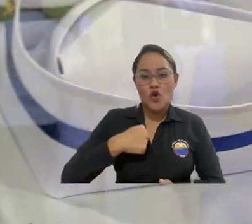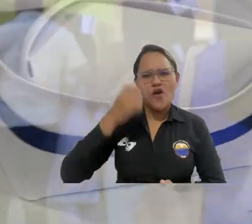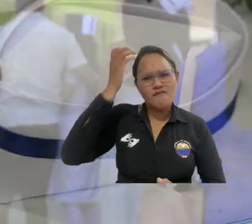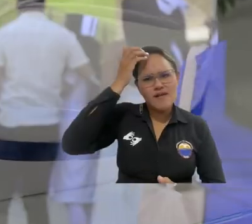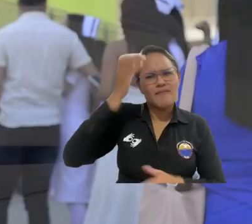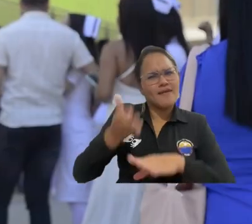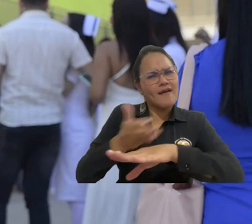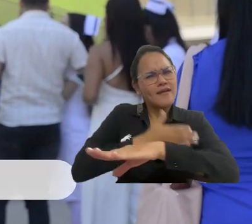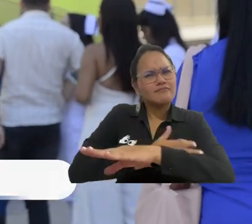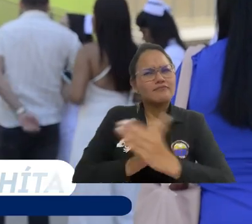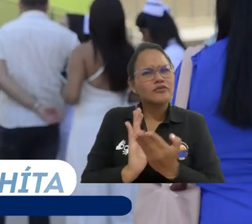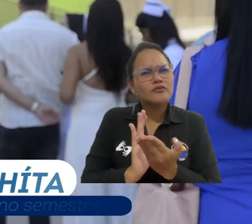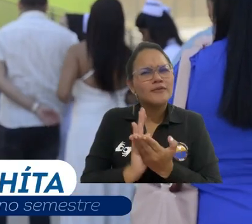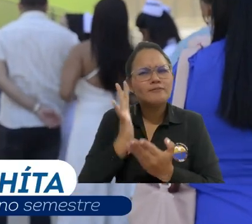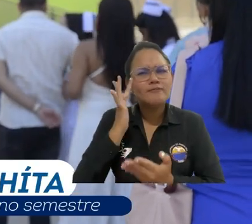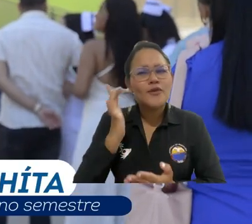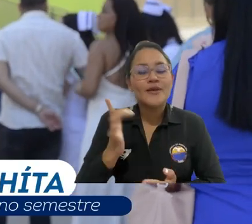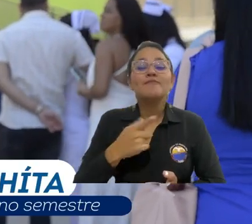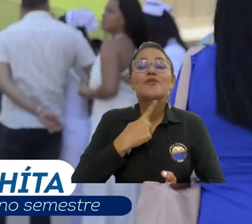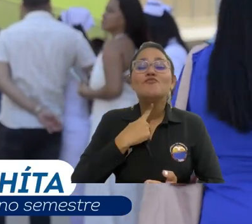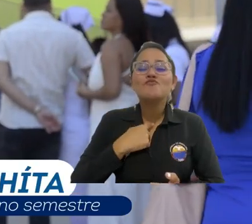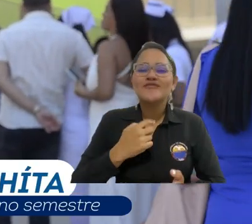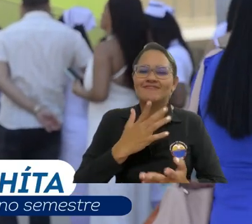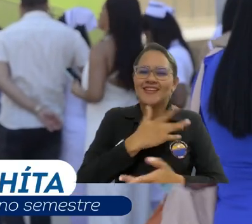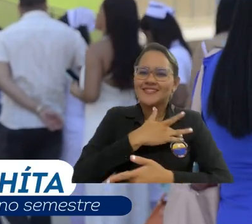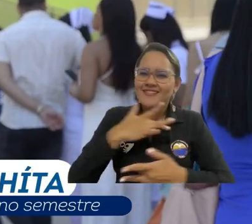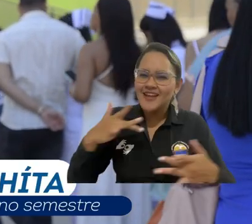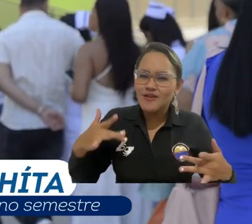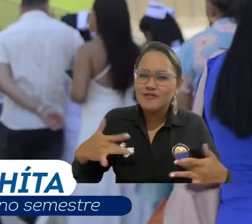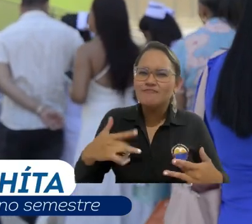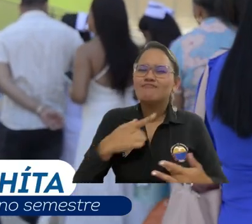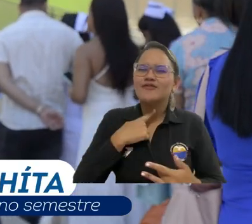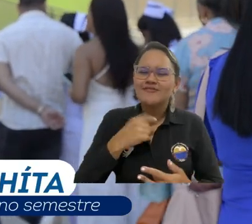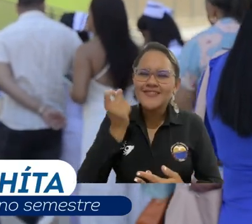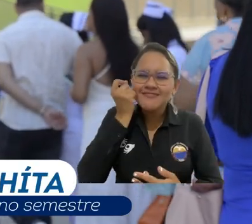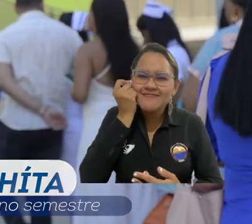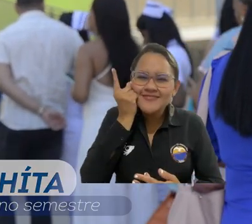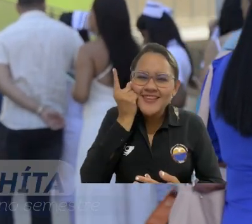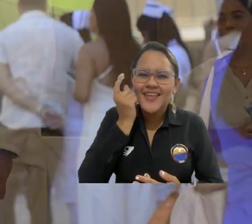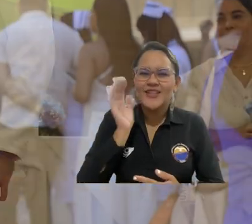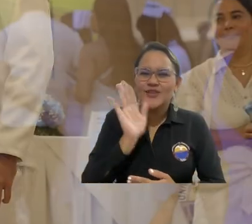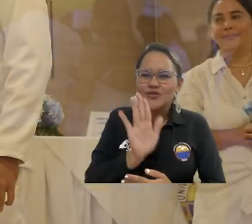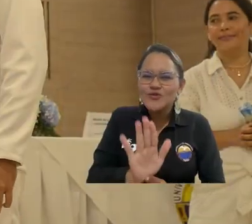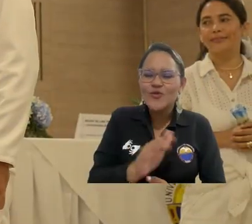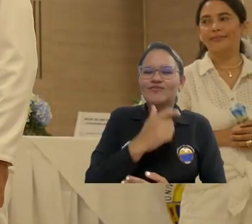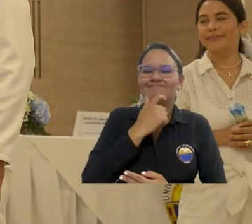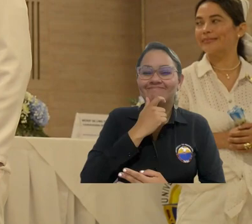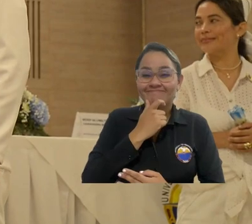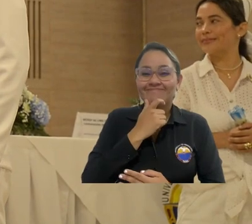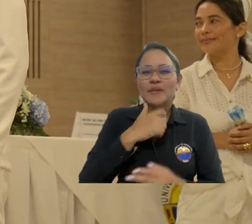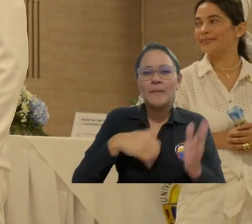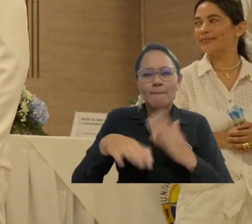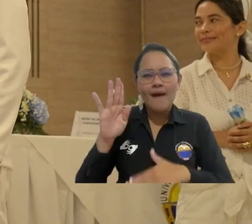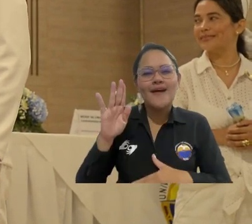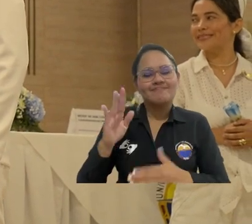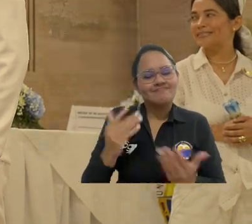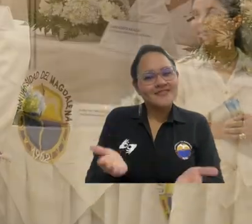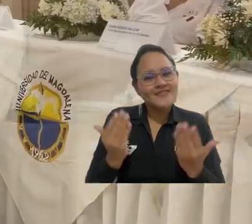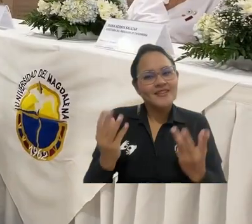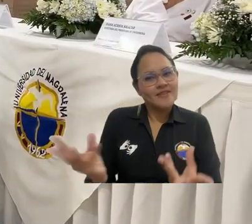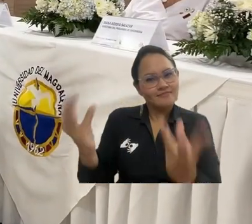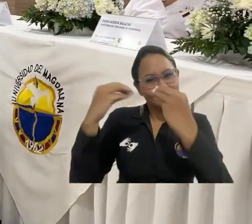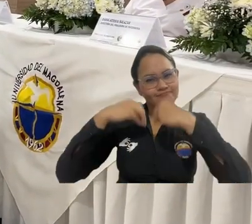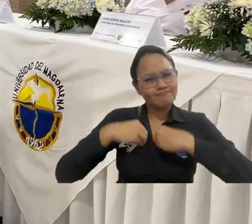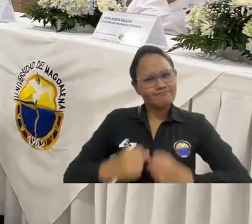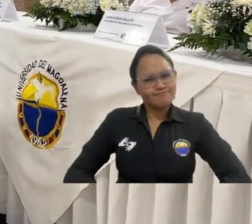Yo elegí enfermería principalmente porque me gusta la salud, me gusta entender la anatomía. Se siente uno preparado con